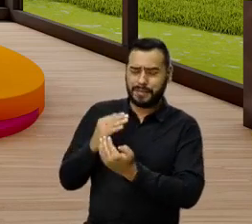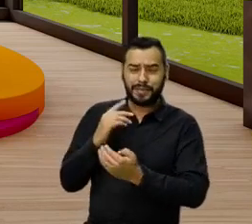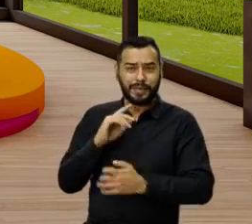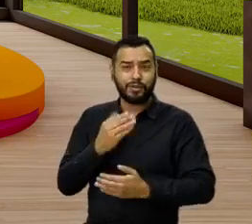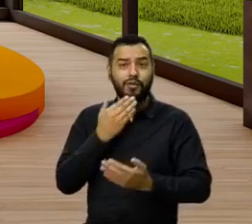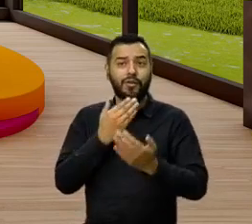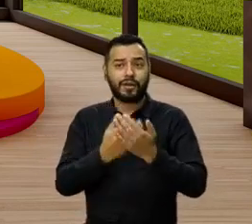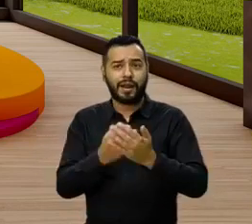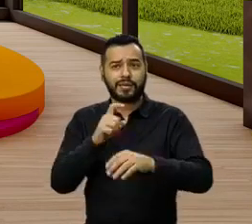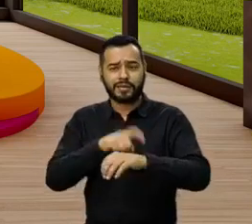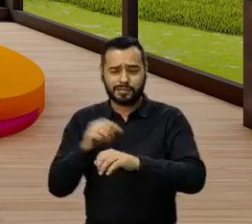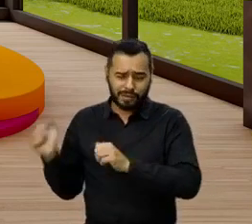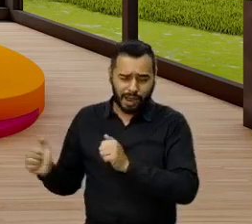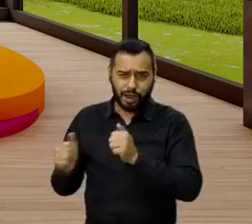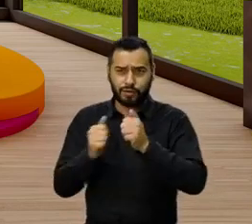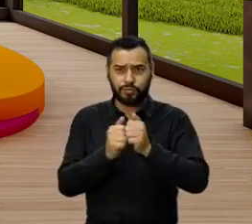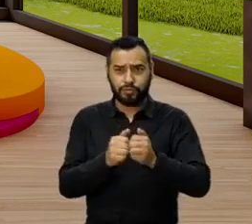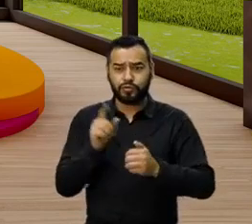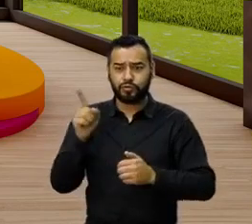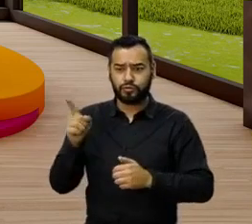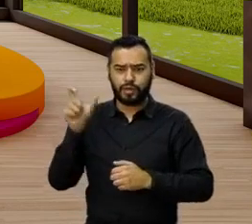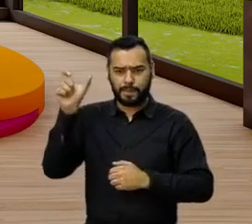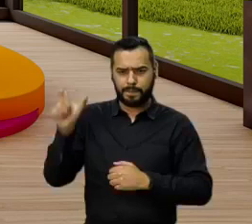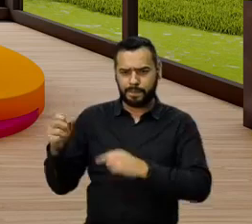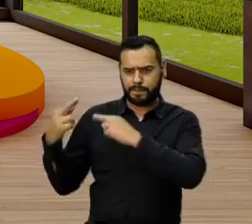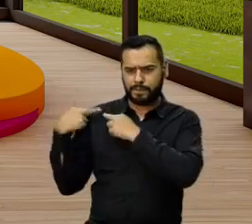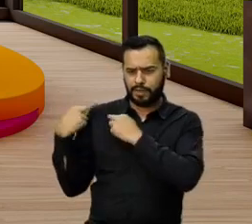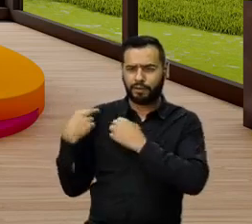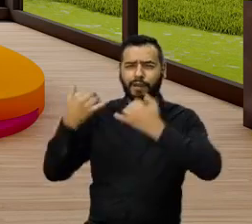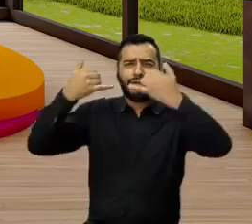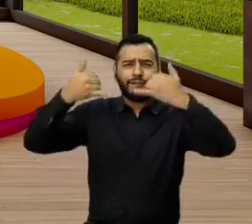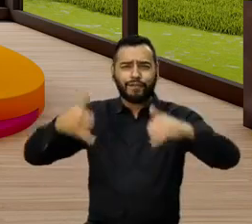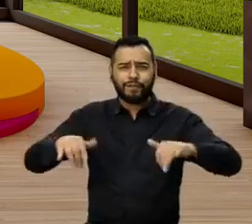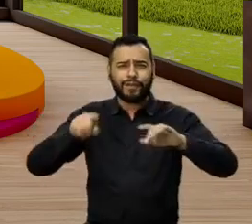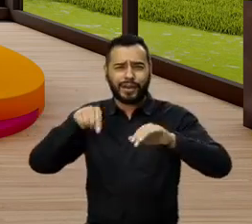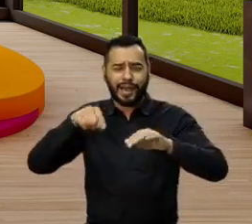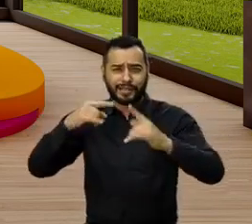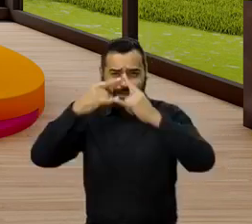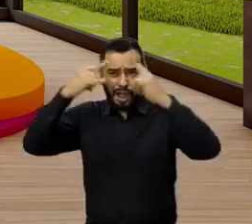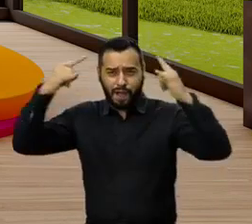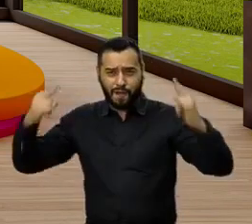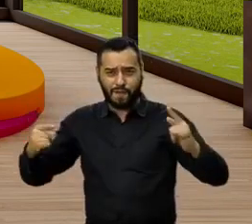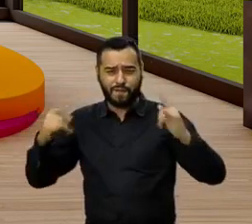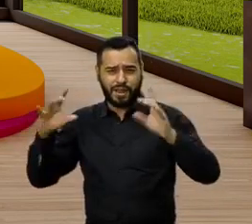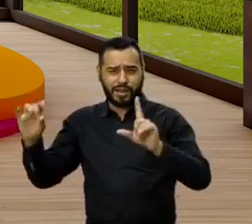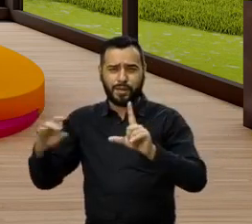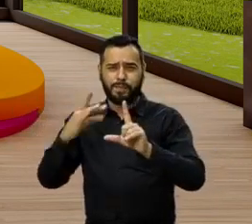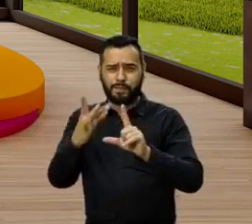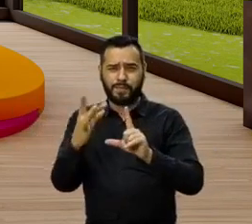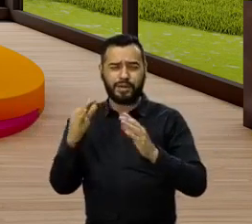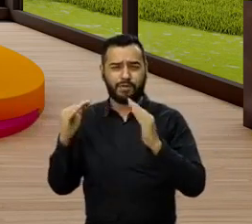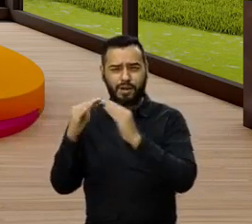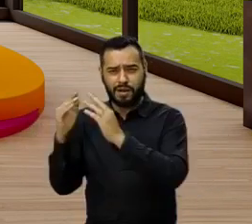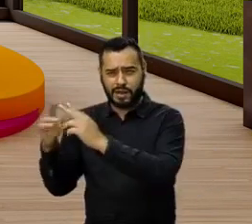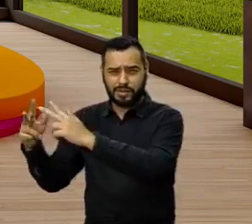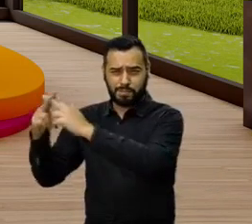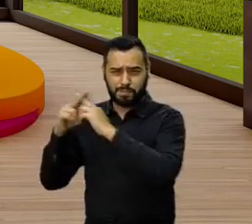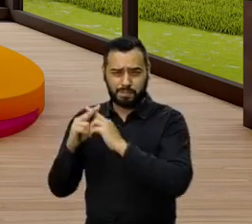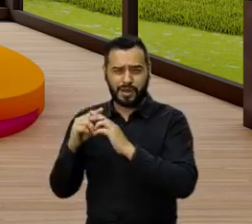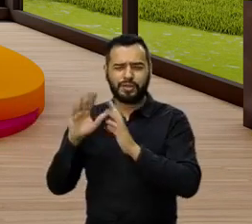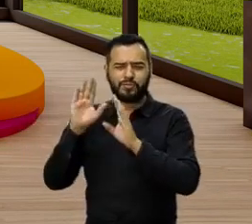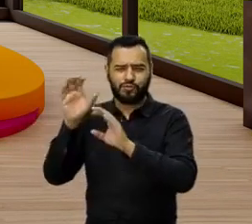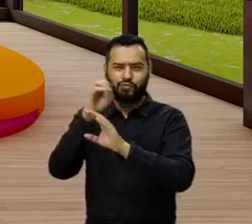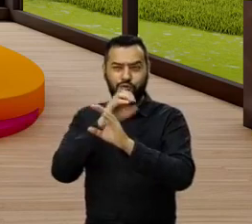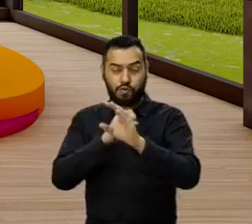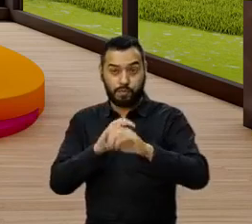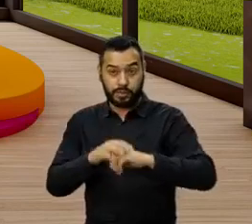gracias por acompañarnos te cuento que tú eres la encargada de cerrar esta feria virtual de vivienda y crédito hipotecario